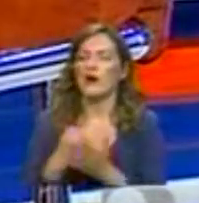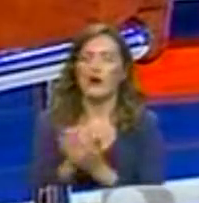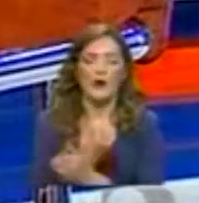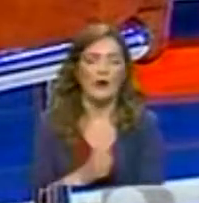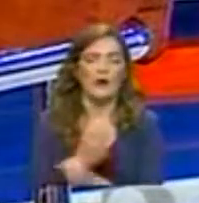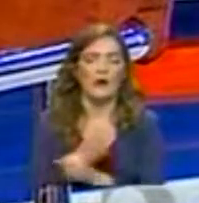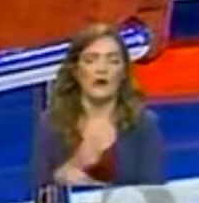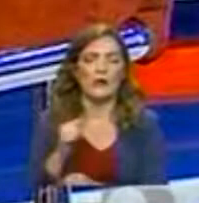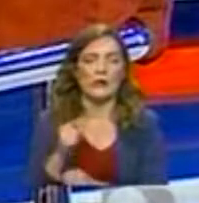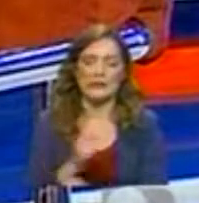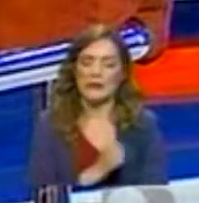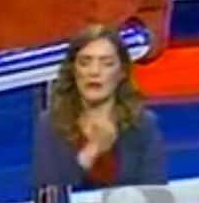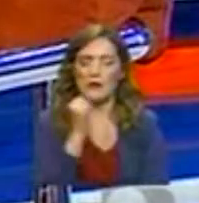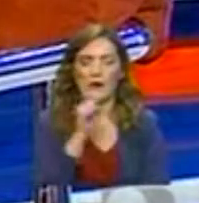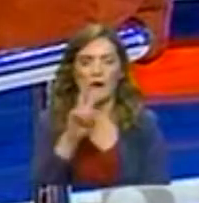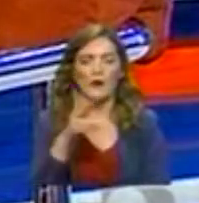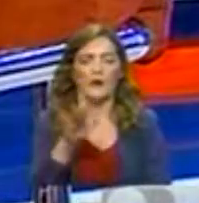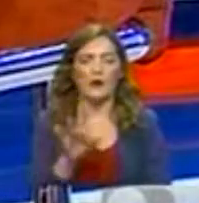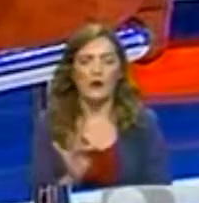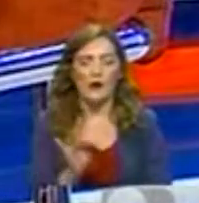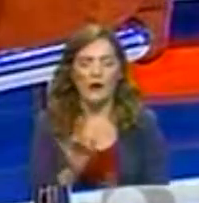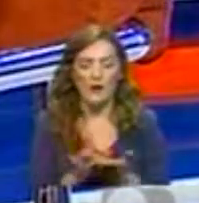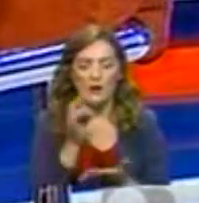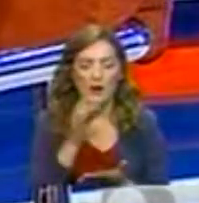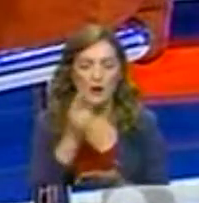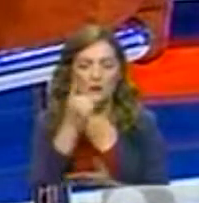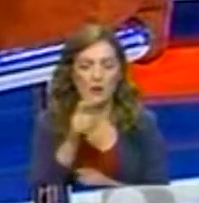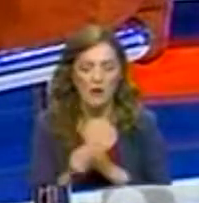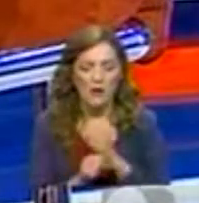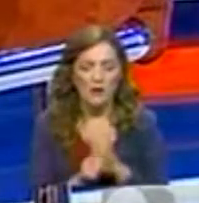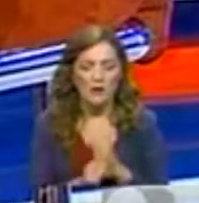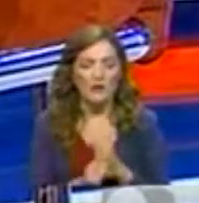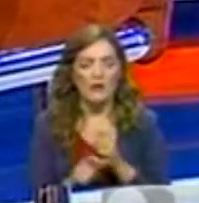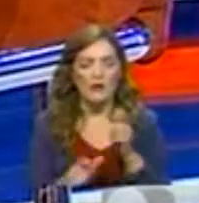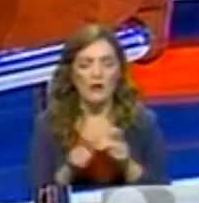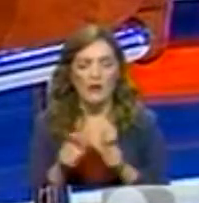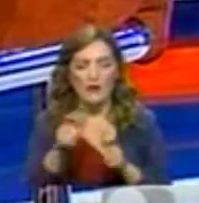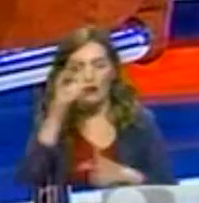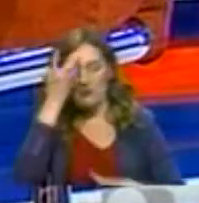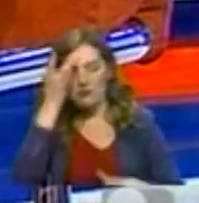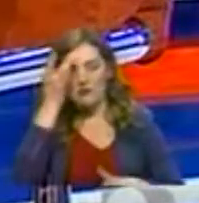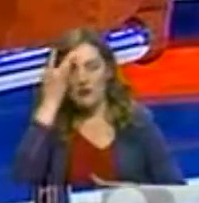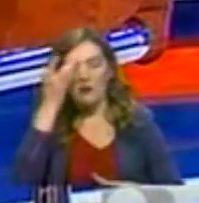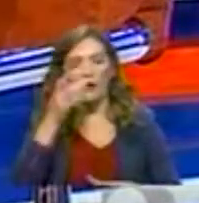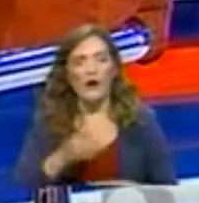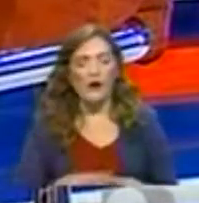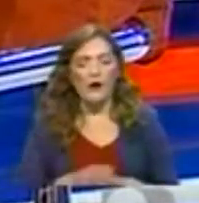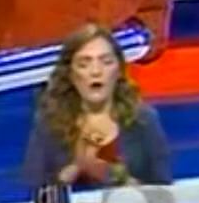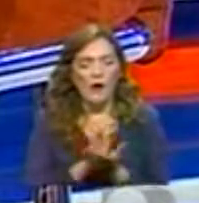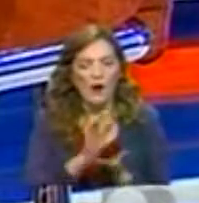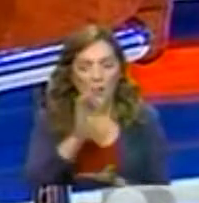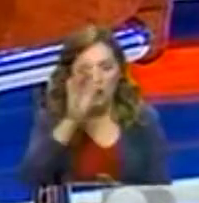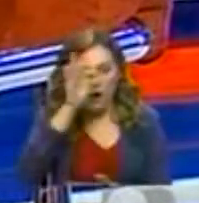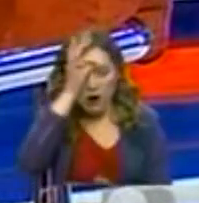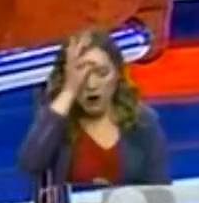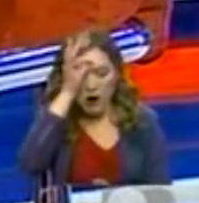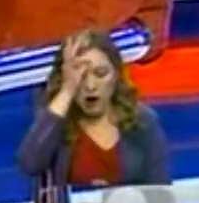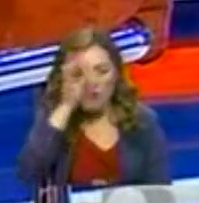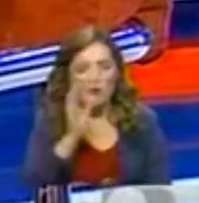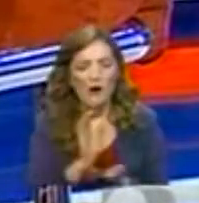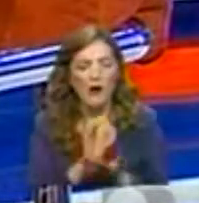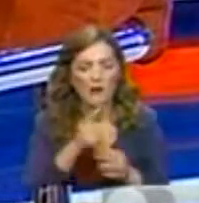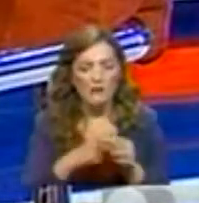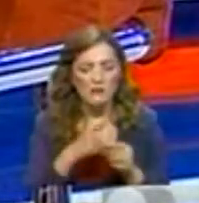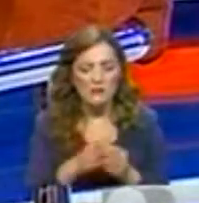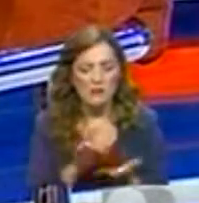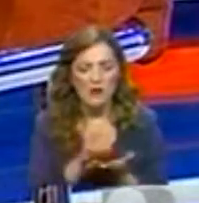La acción fue ganada en 2018, pero hasta la fecha, casi un año, los pacientes del Hospital Carlos Andrade Marín, HCAN de Quito, no reciben la medicina